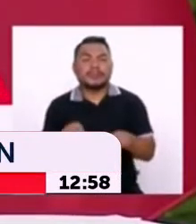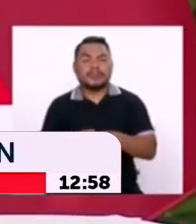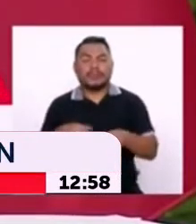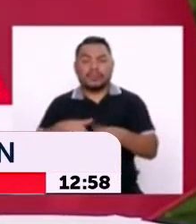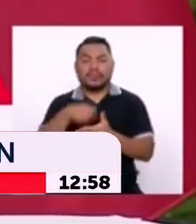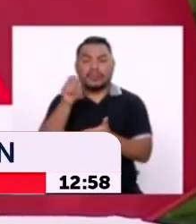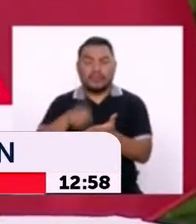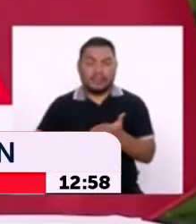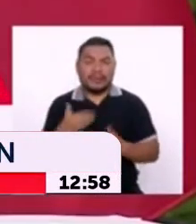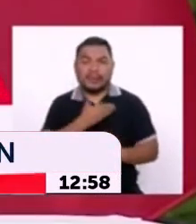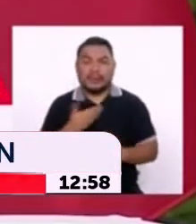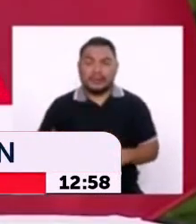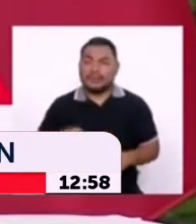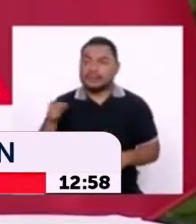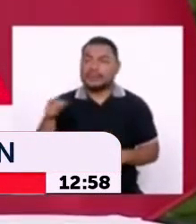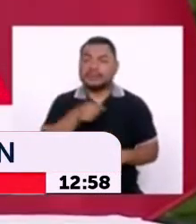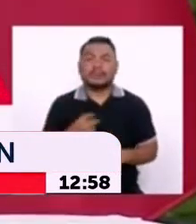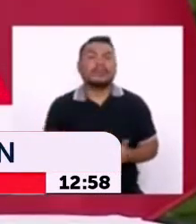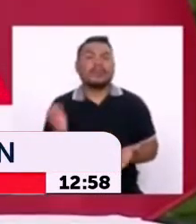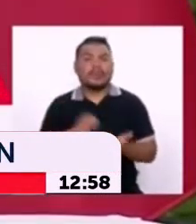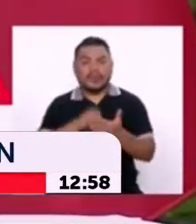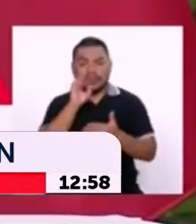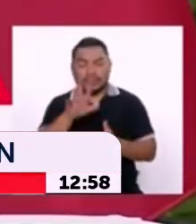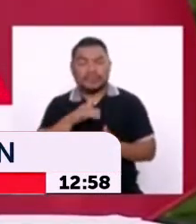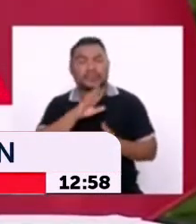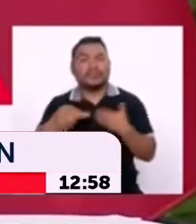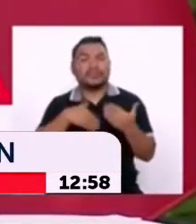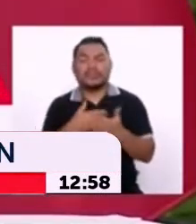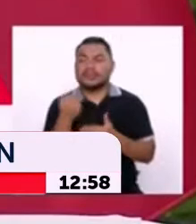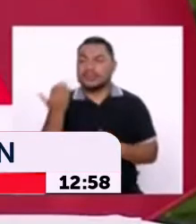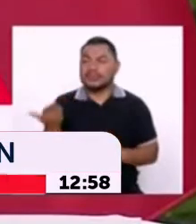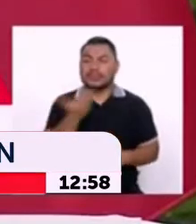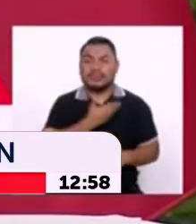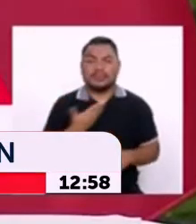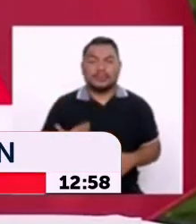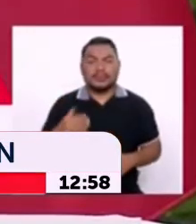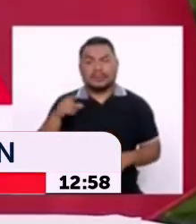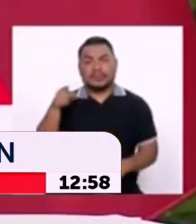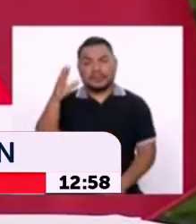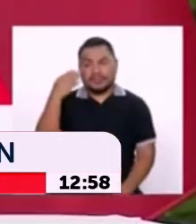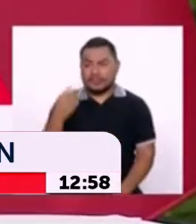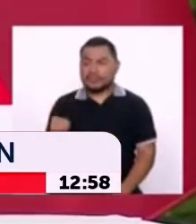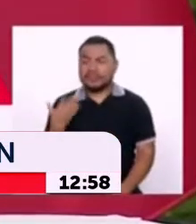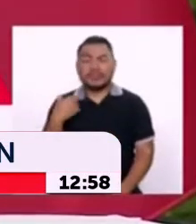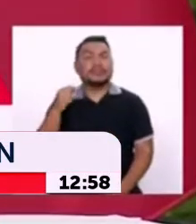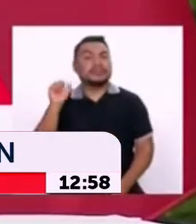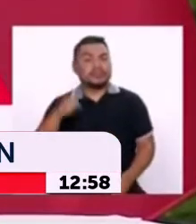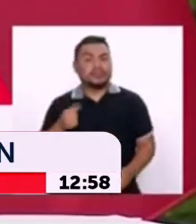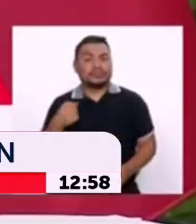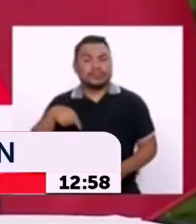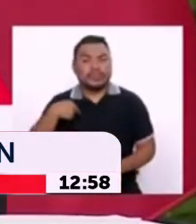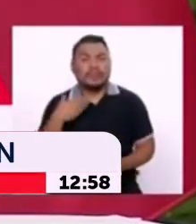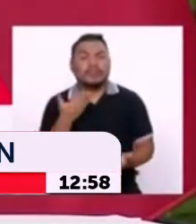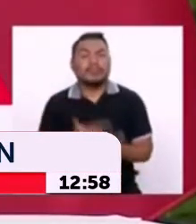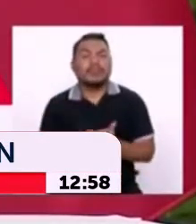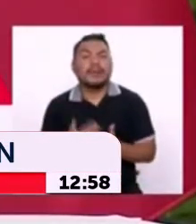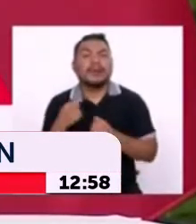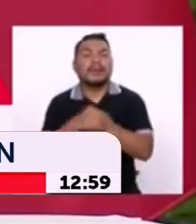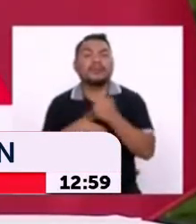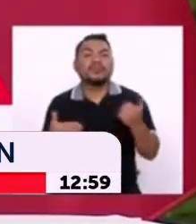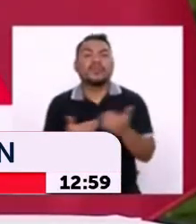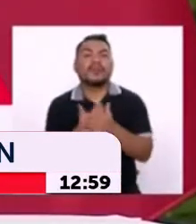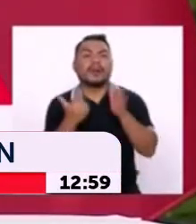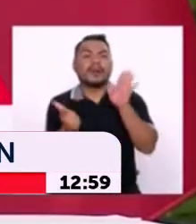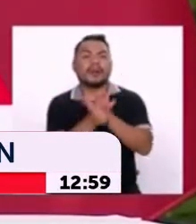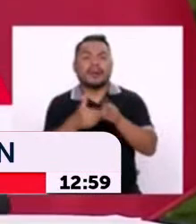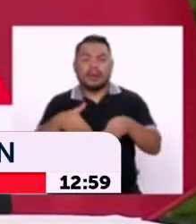las contrataciones de Estado a Estado, y reiterar que por instrucciones de la Presidenta Constitucional de la República vamos a proponer al país una